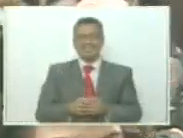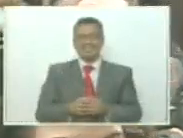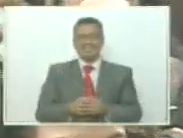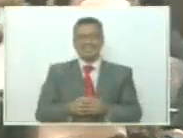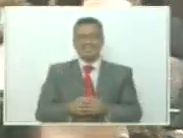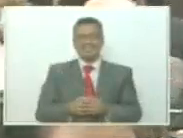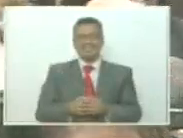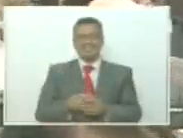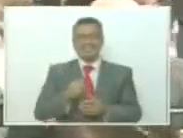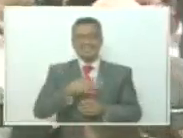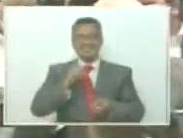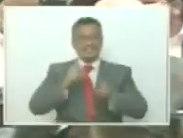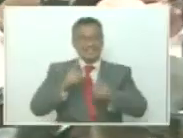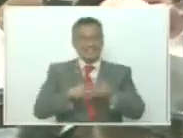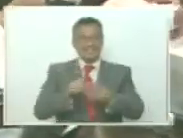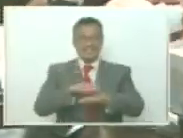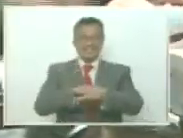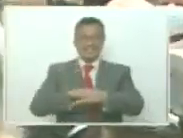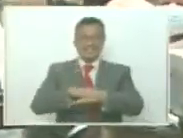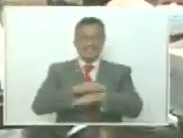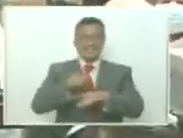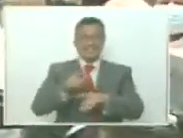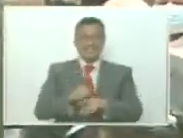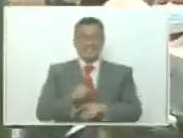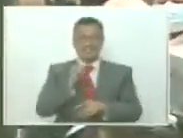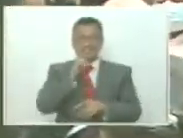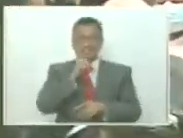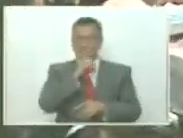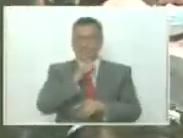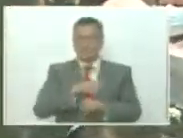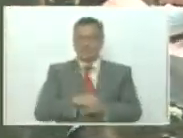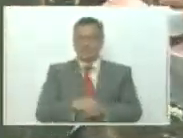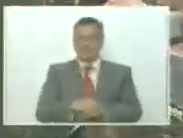Si se me quedó alguno, me perdonan.